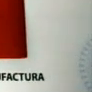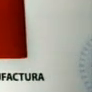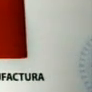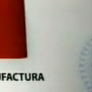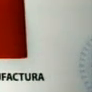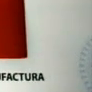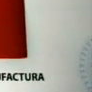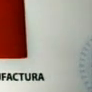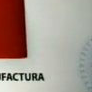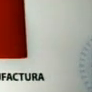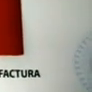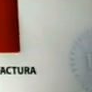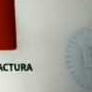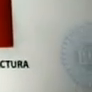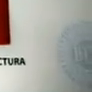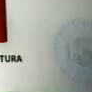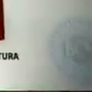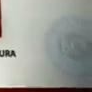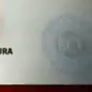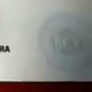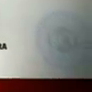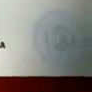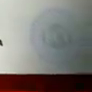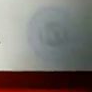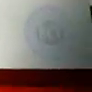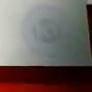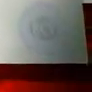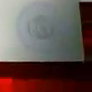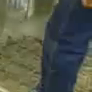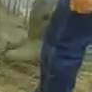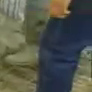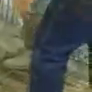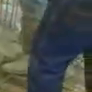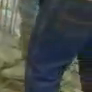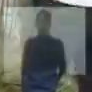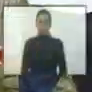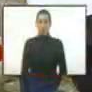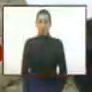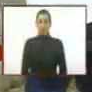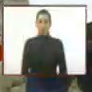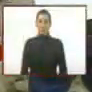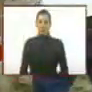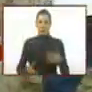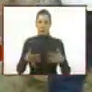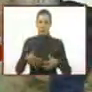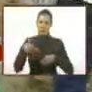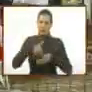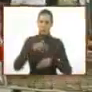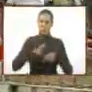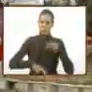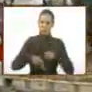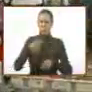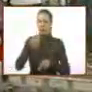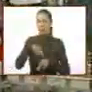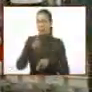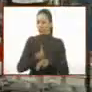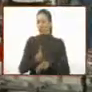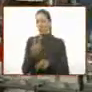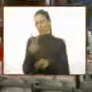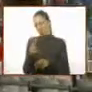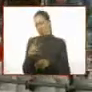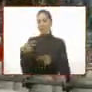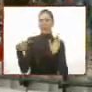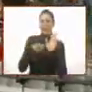y la manufactura en 7.6% en comparación con el año pasado. La actividad petrolera y la construcción fueron las únicas con cifras